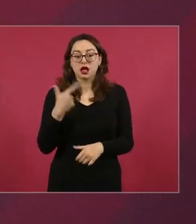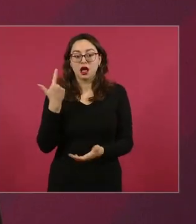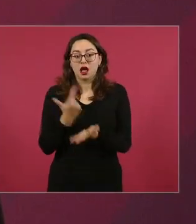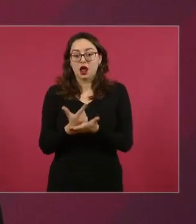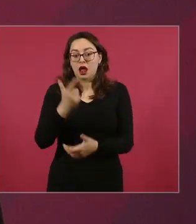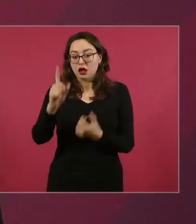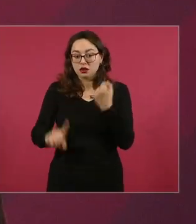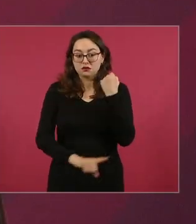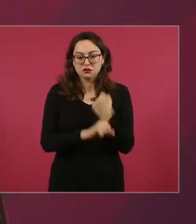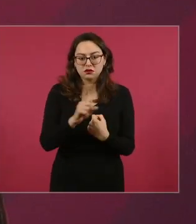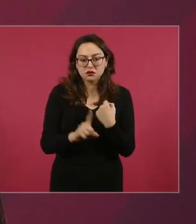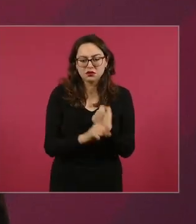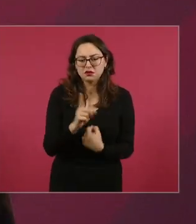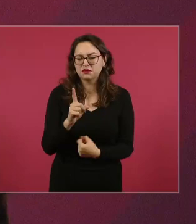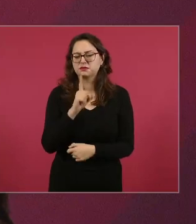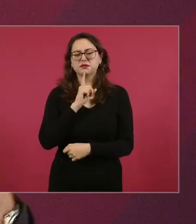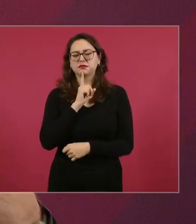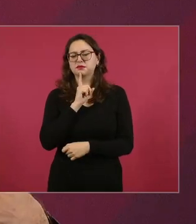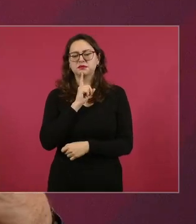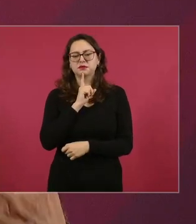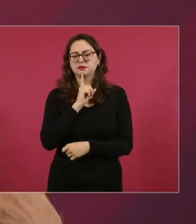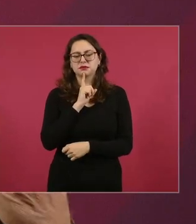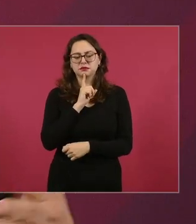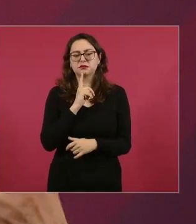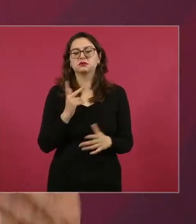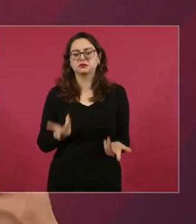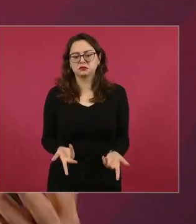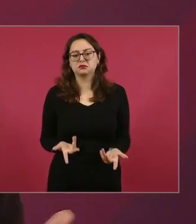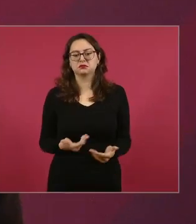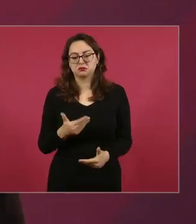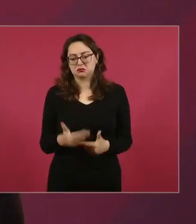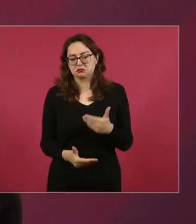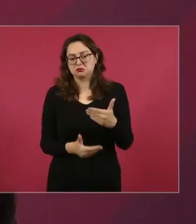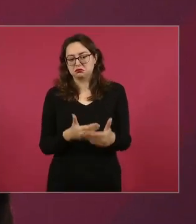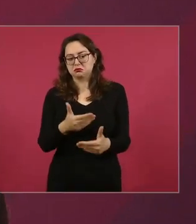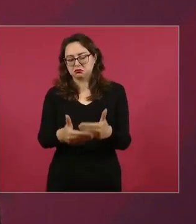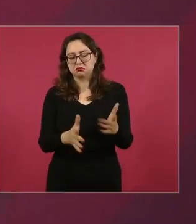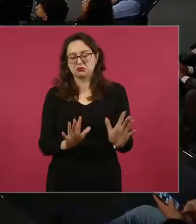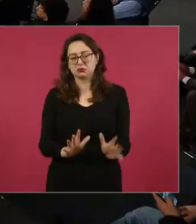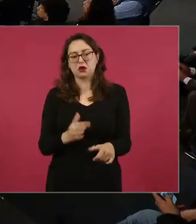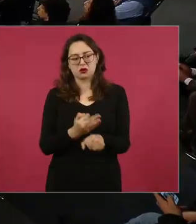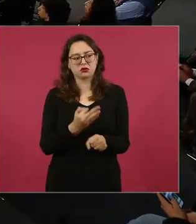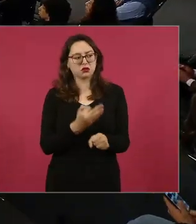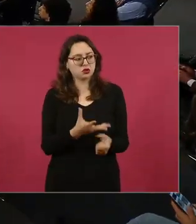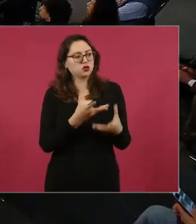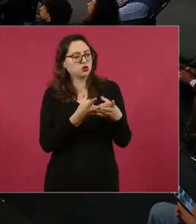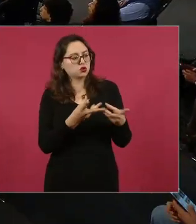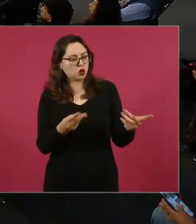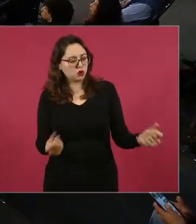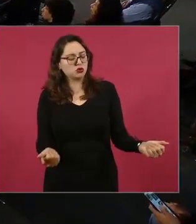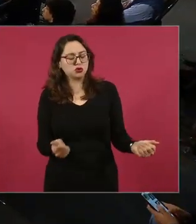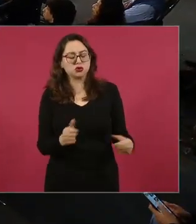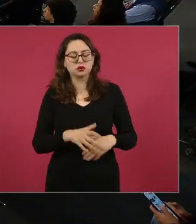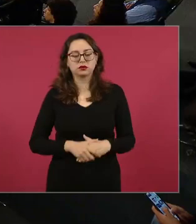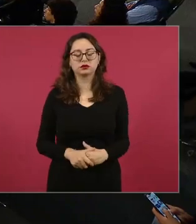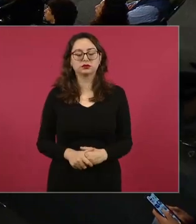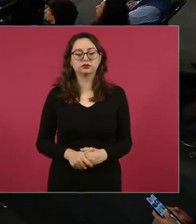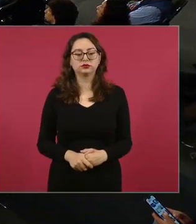agravado la situación, ya va en vías de solución. A ver si